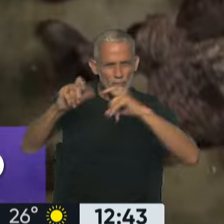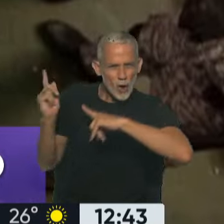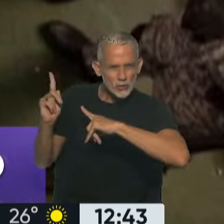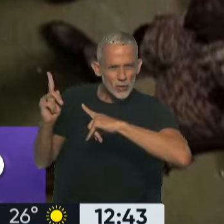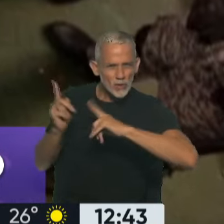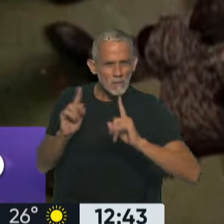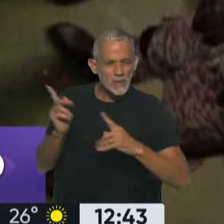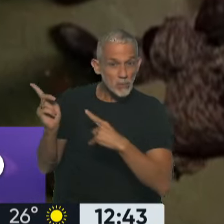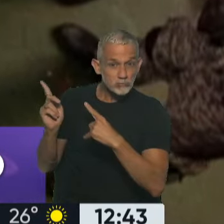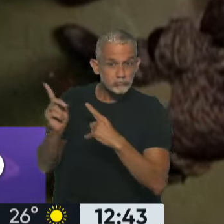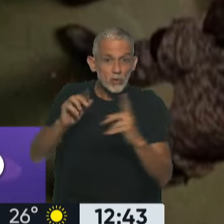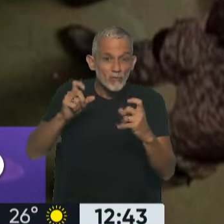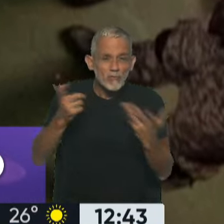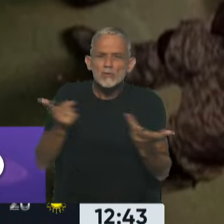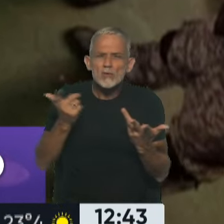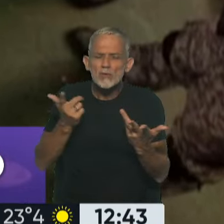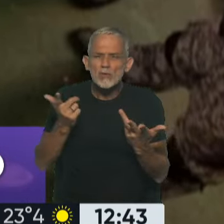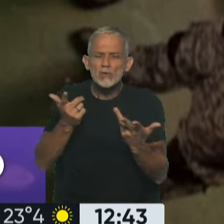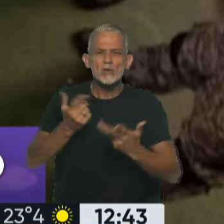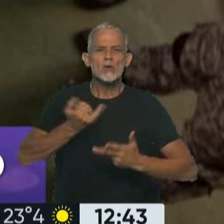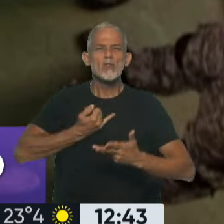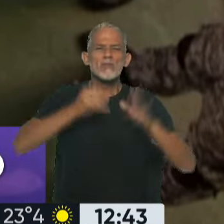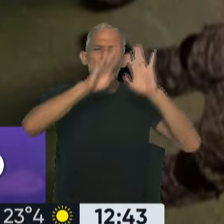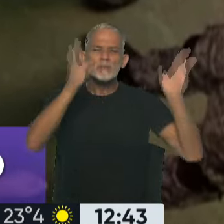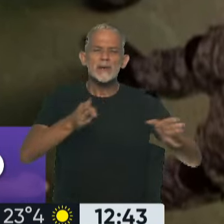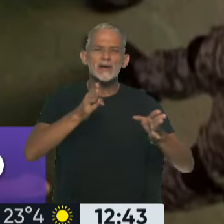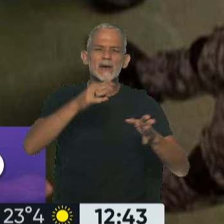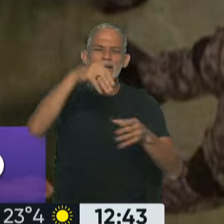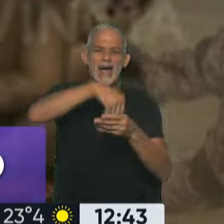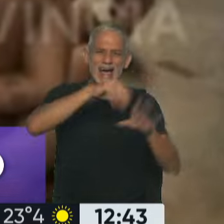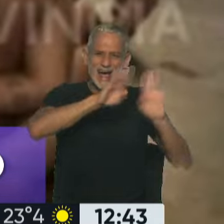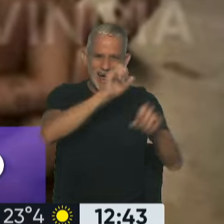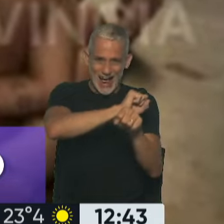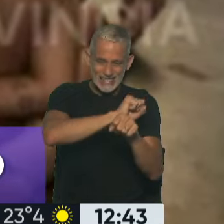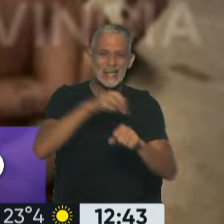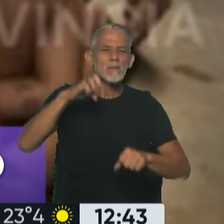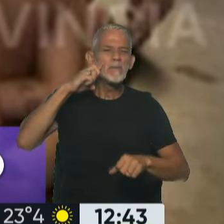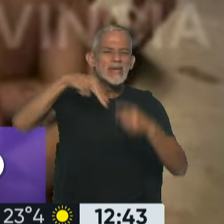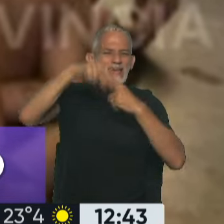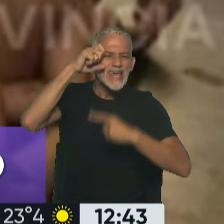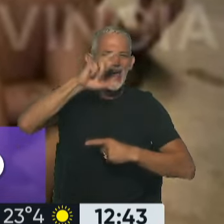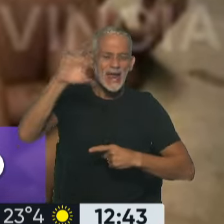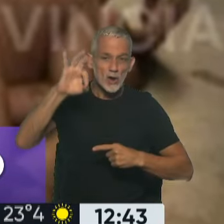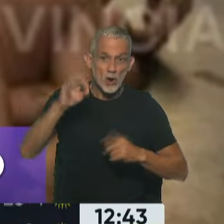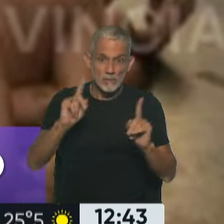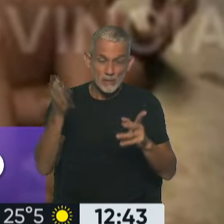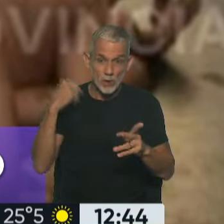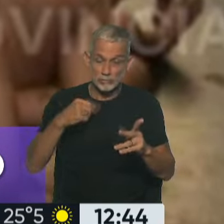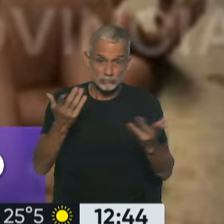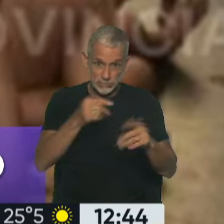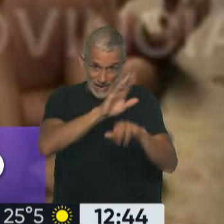fotografías. Exactamente se realizó en la cárcel de Piñero, ¿verdad? De esta fotografía, Exactamente, esta requisa, es de esa